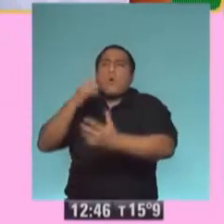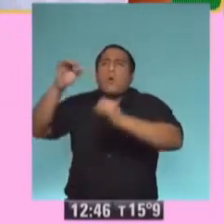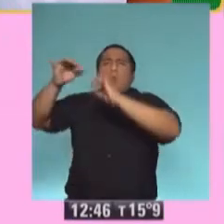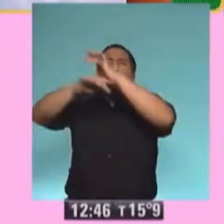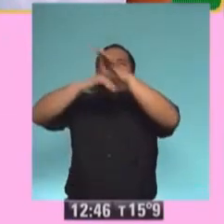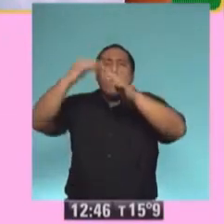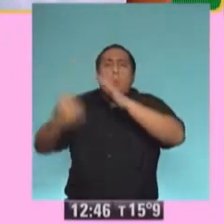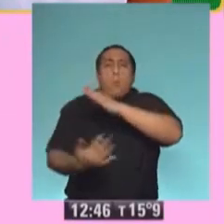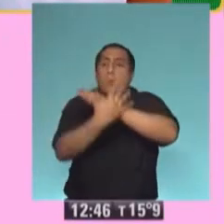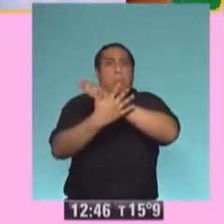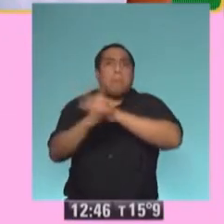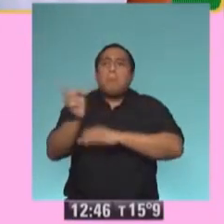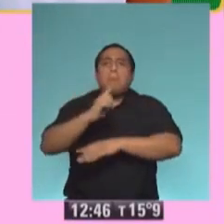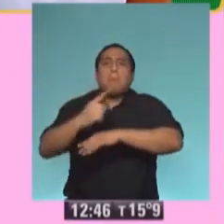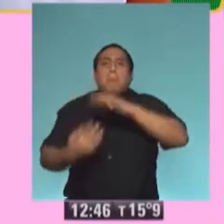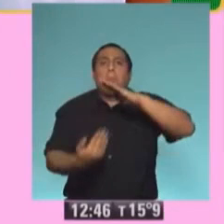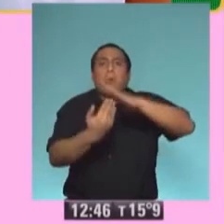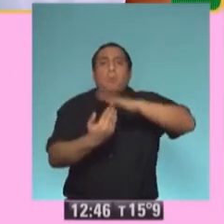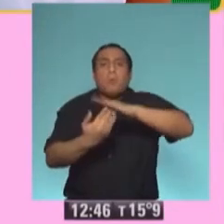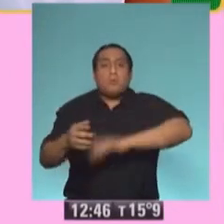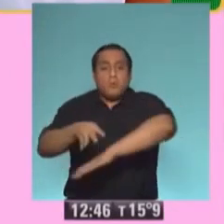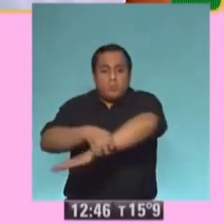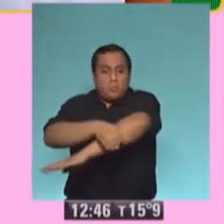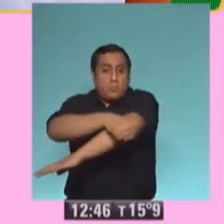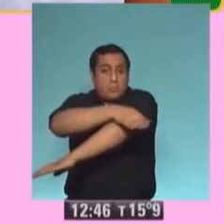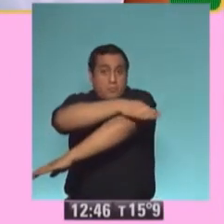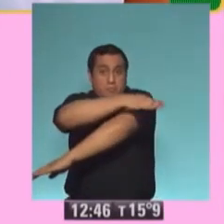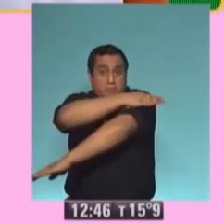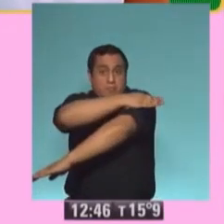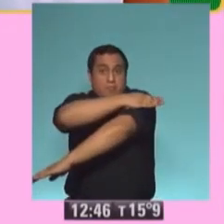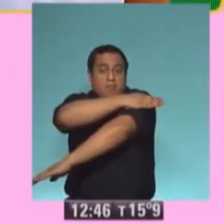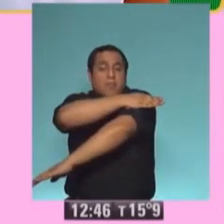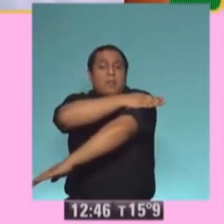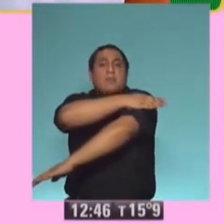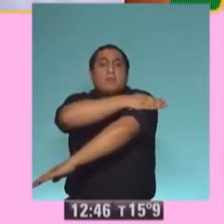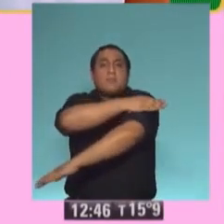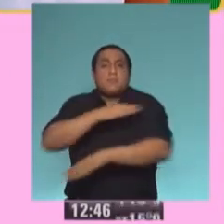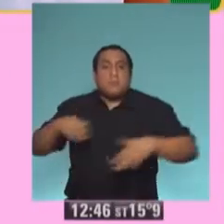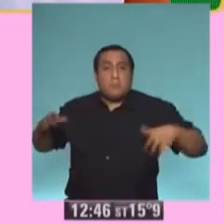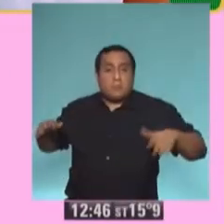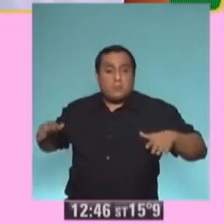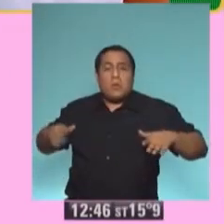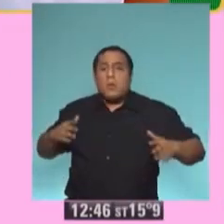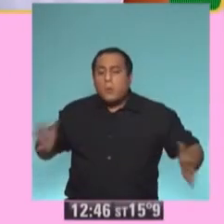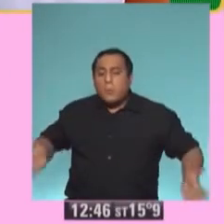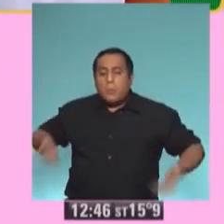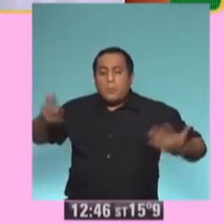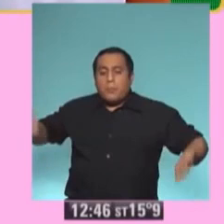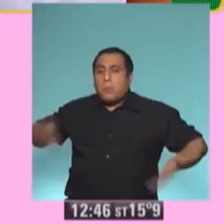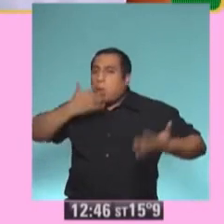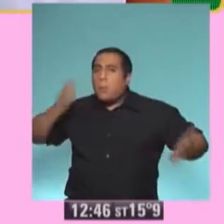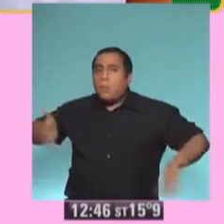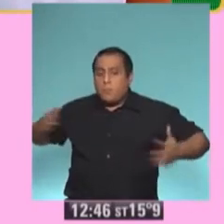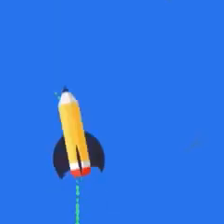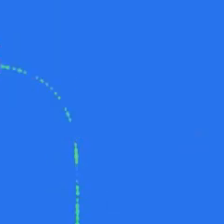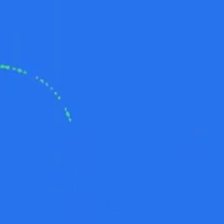eso. Entonces, eso hace que es como hacen un paño general del ala que permite mover el aire para impulsarse en el